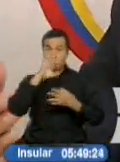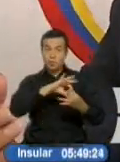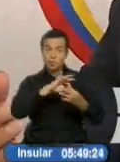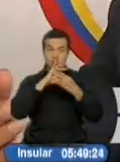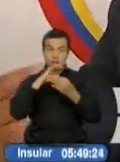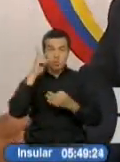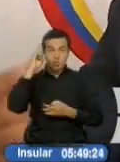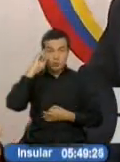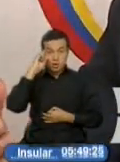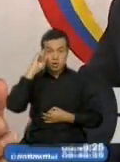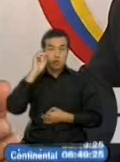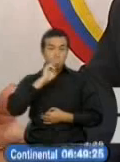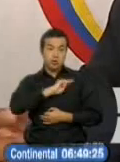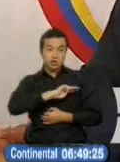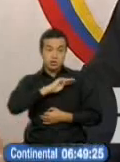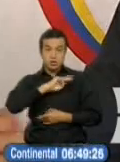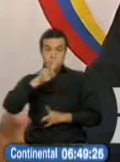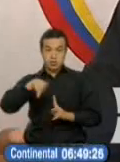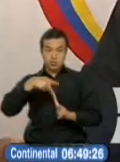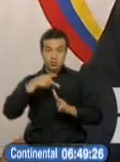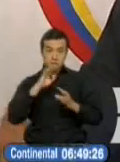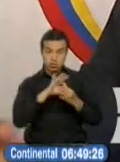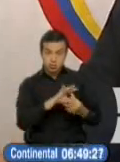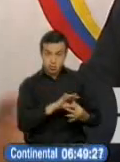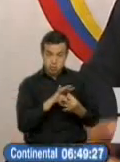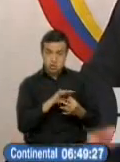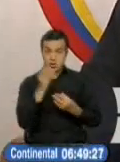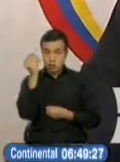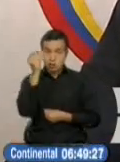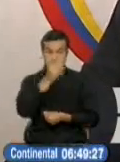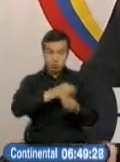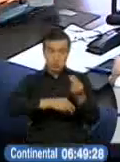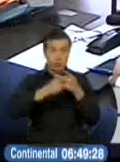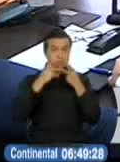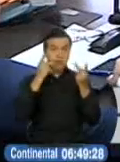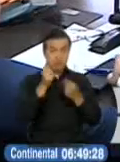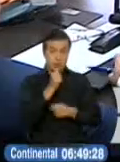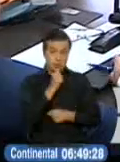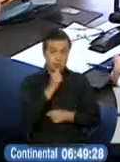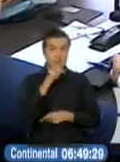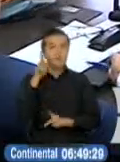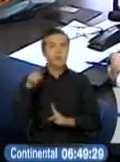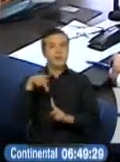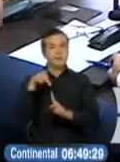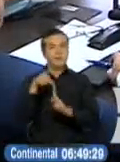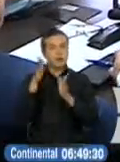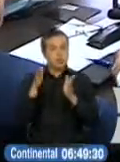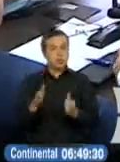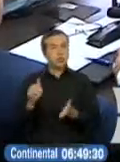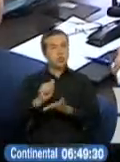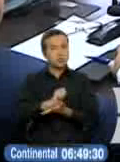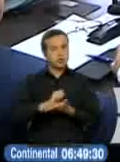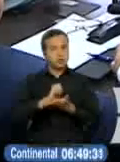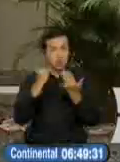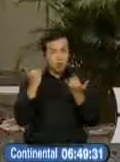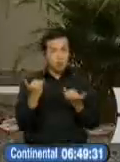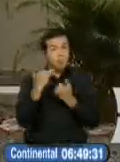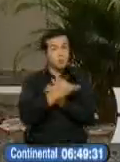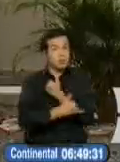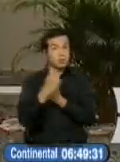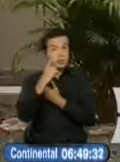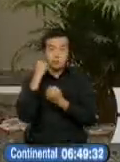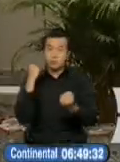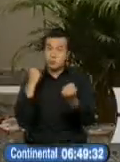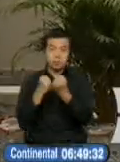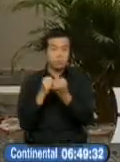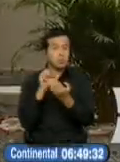los gobiernos autónomos descentralizados? ¿Se va a haber inversión pública y privada? El prefecto de Azuay señala que el momento del país amerita apoyar